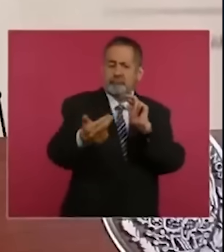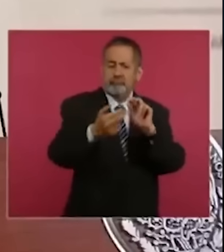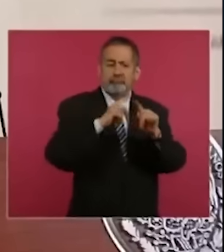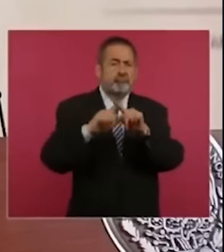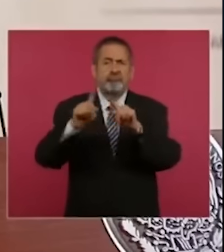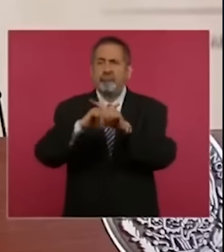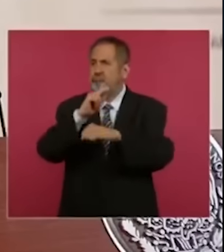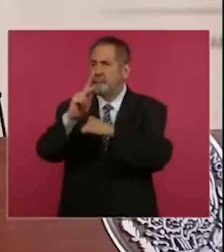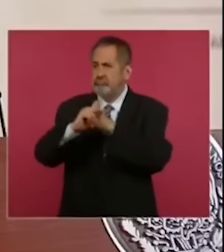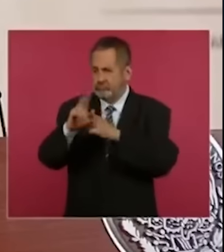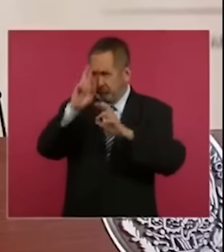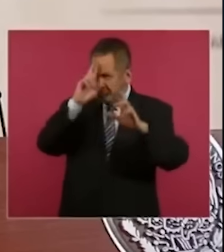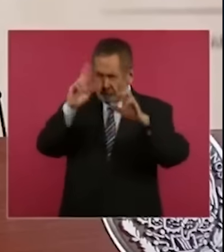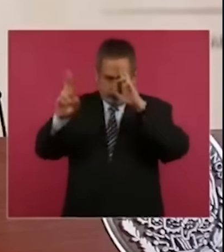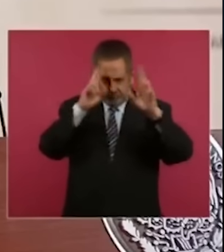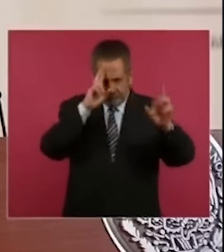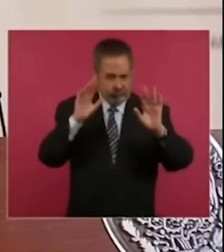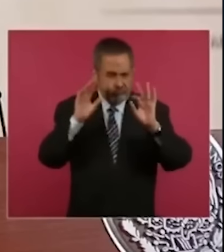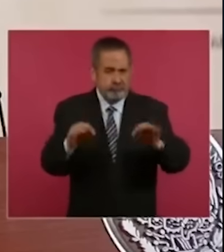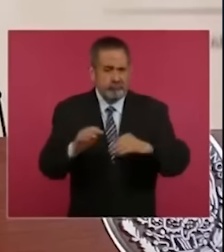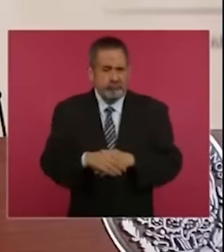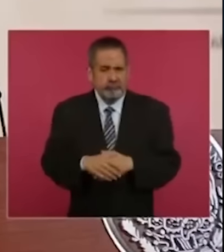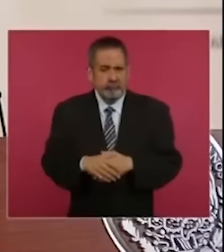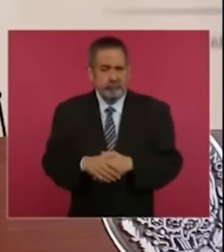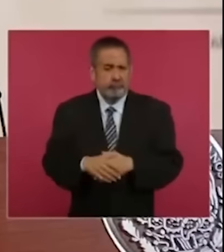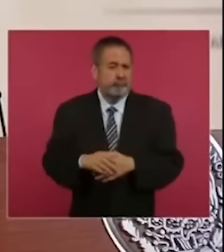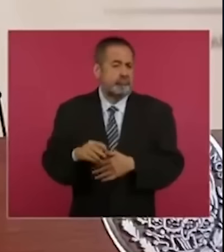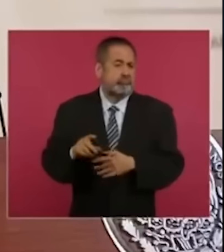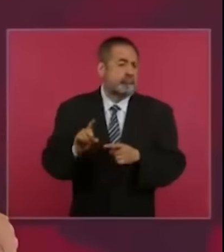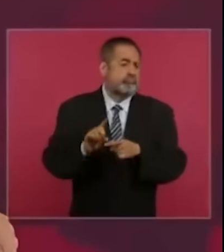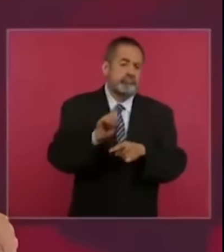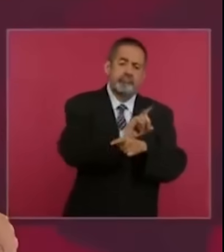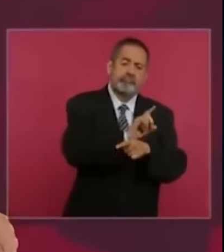pueblos, desde el presidente Juárez,